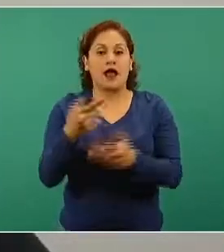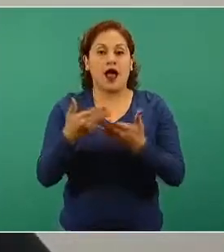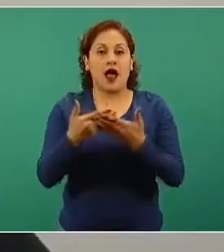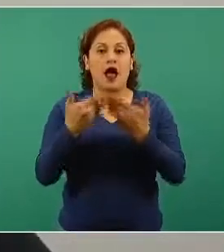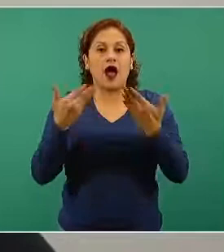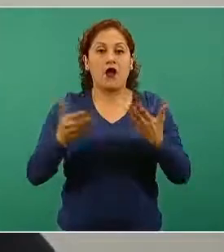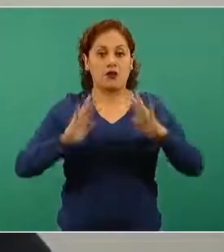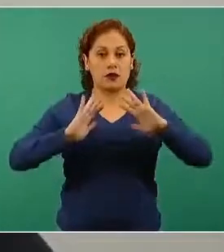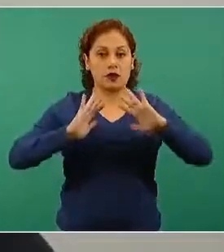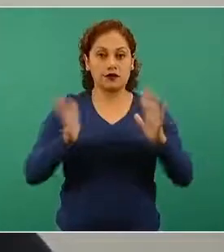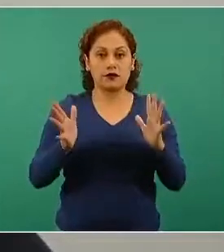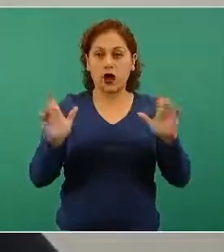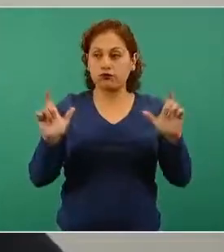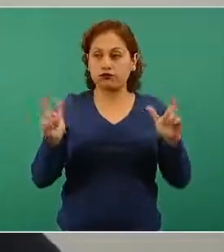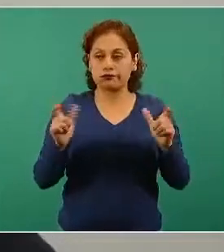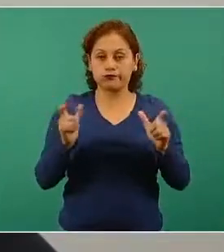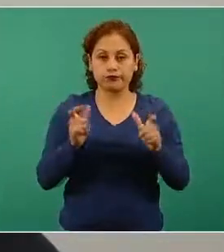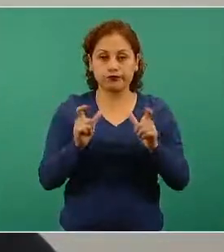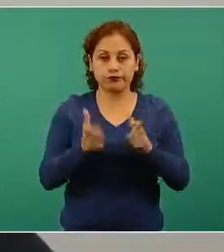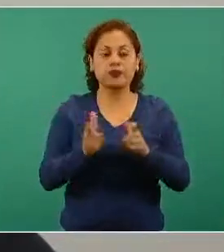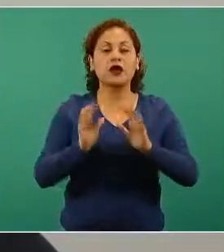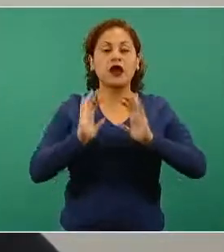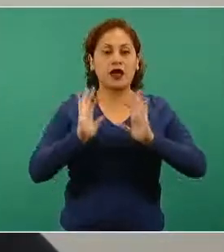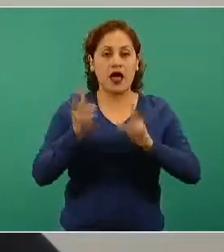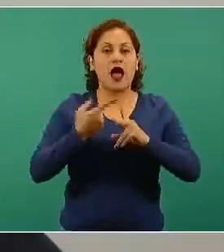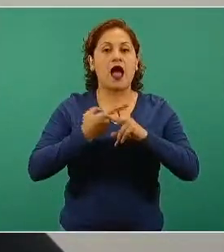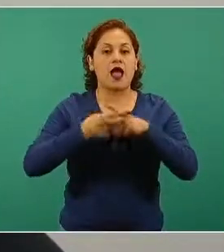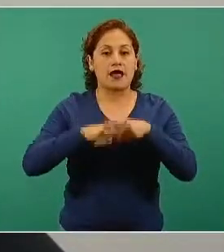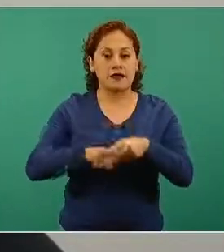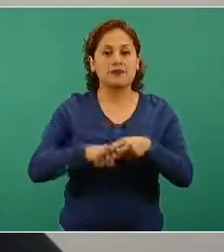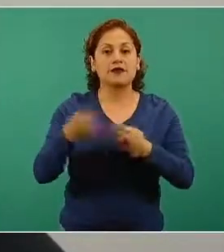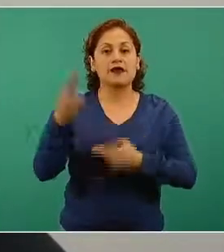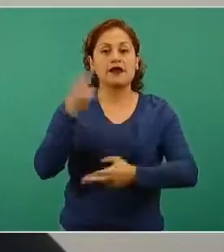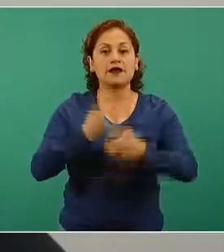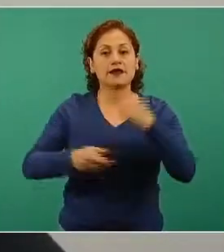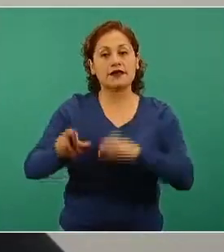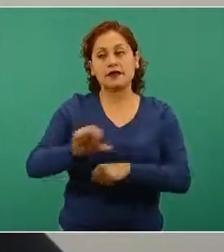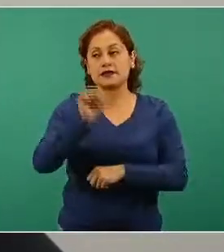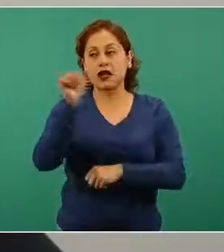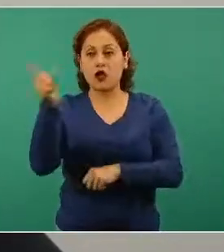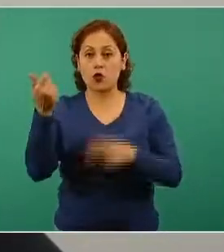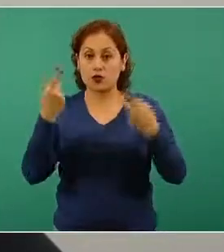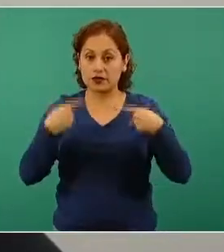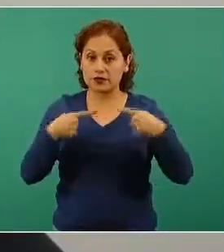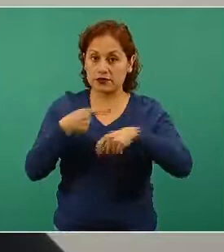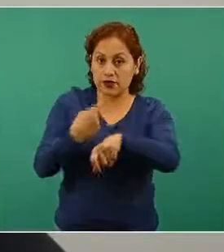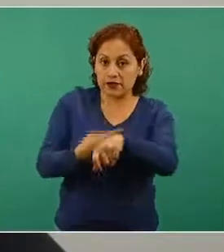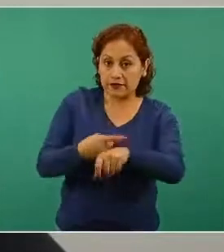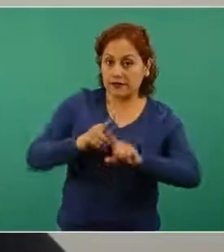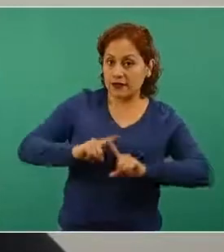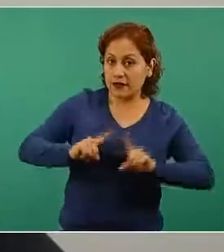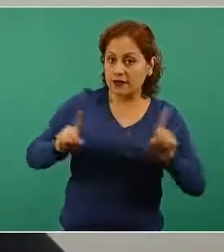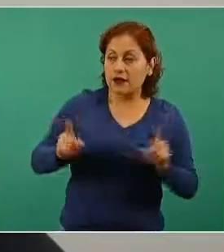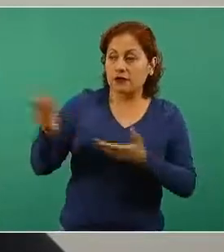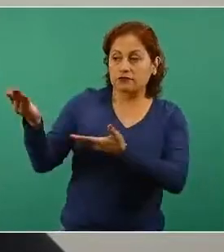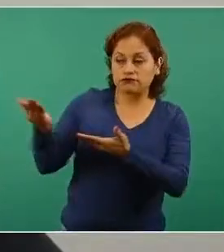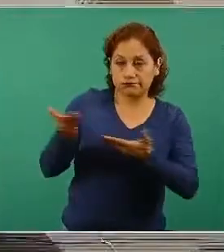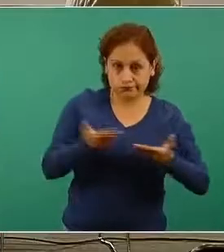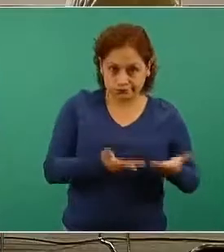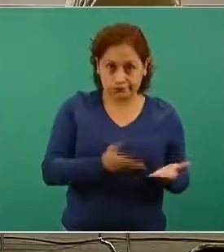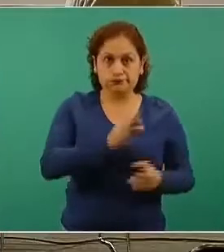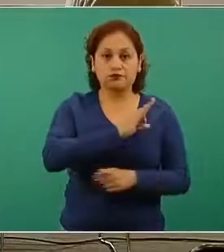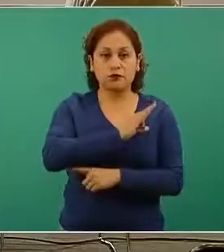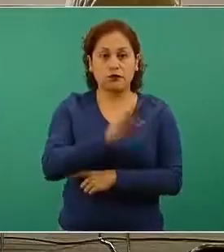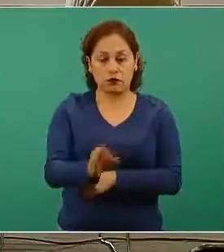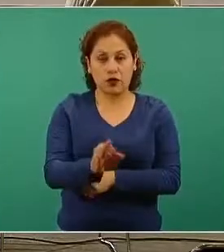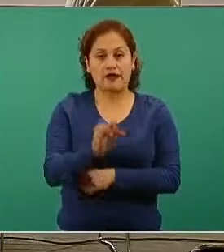capacidad hospitalaria para poder dar la atención a otro tipo de padecimientos y otras